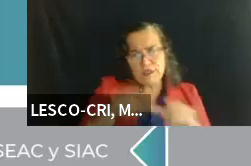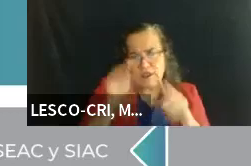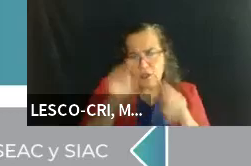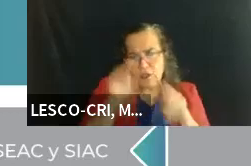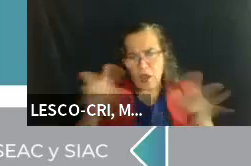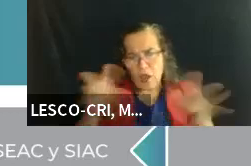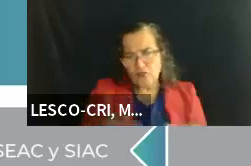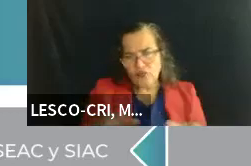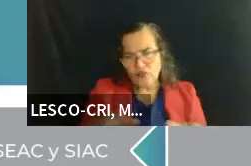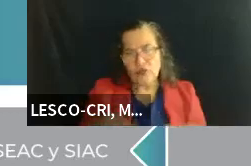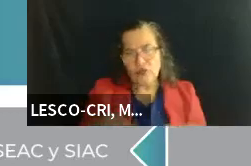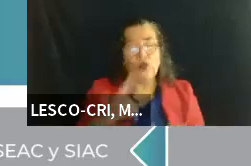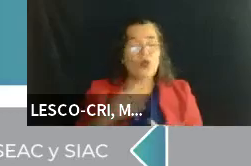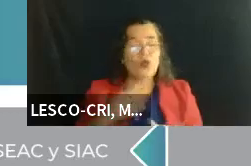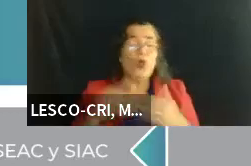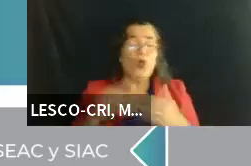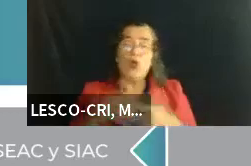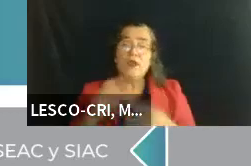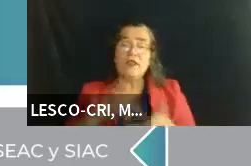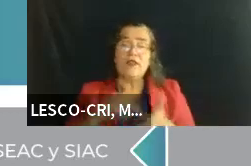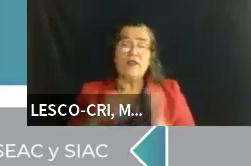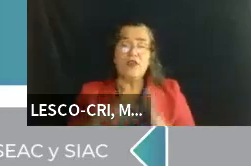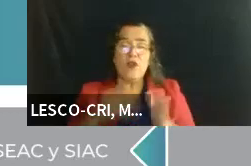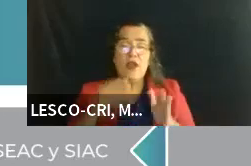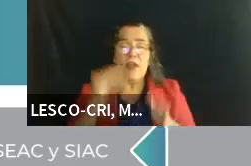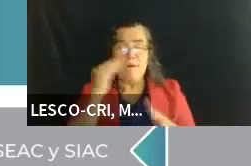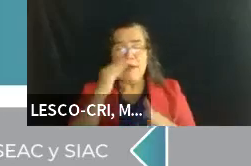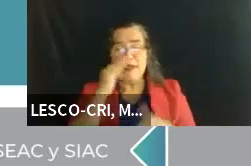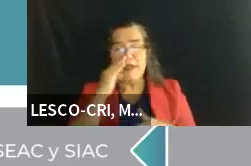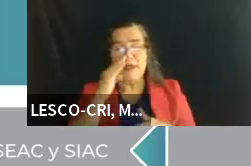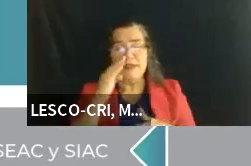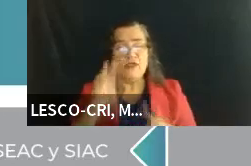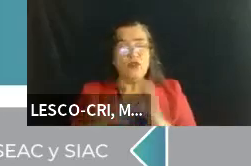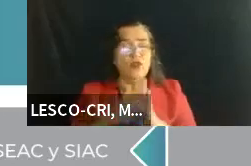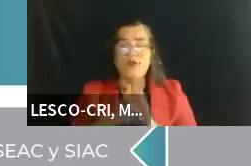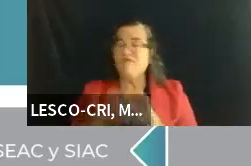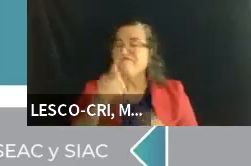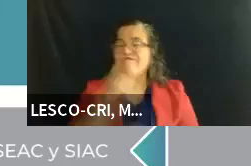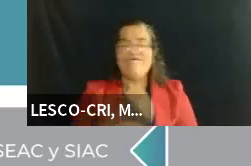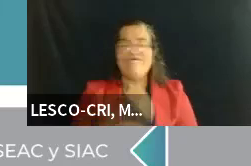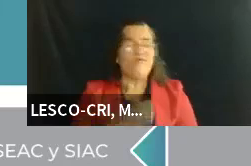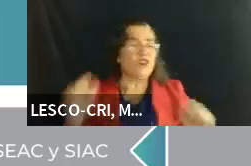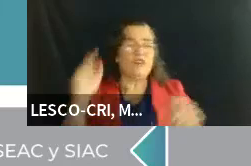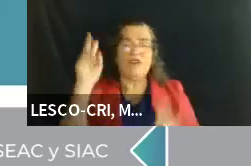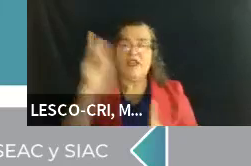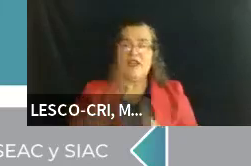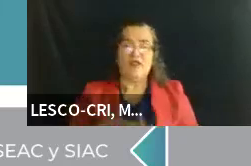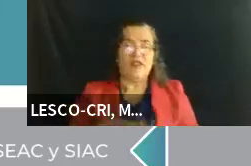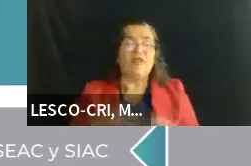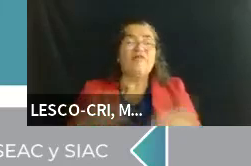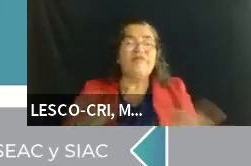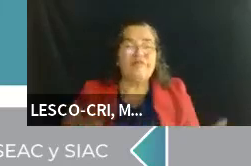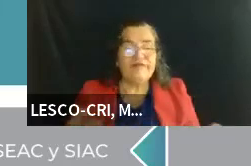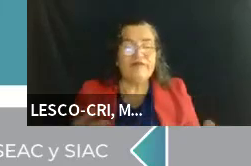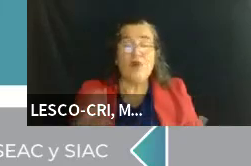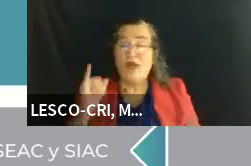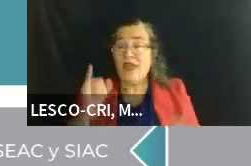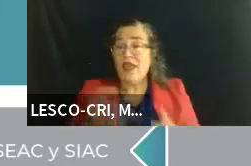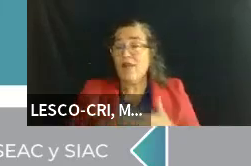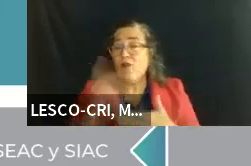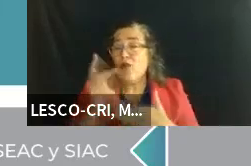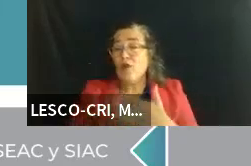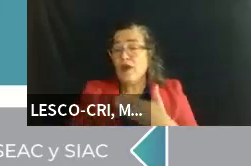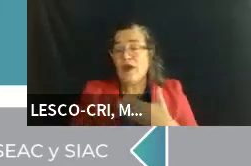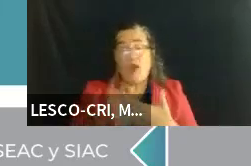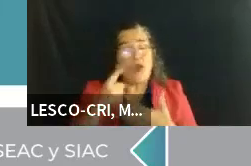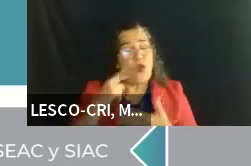definió en la matriz curricular va a ser imposible de ejecutar en la medida en que en el programa no se modelice una propuesta